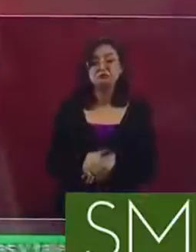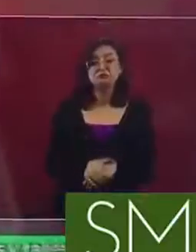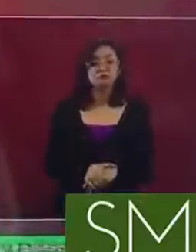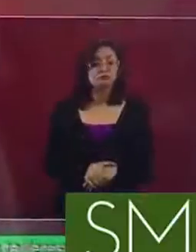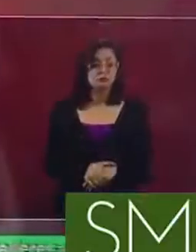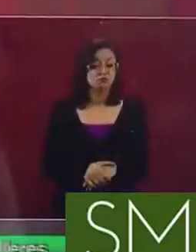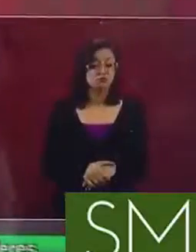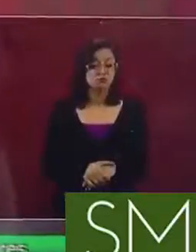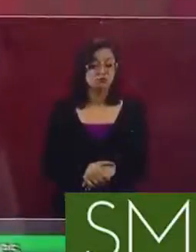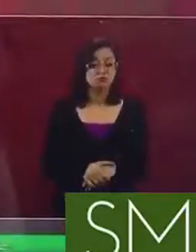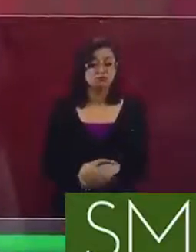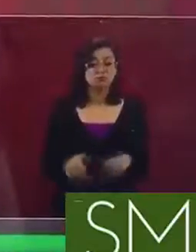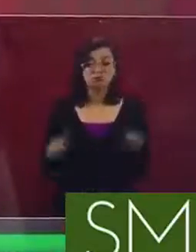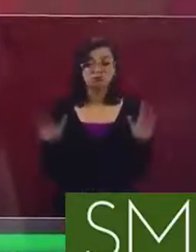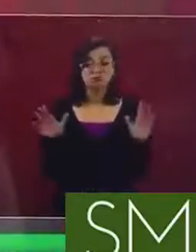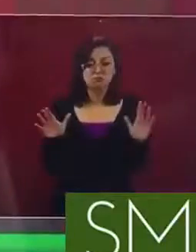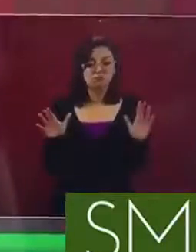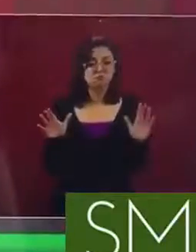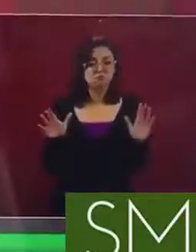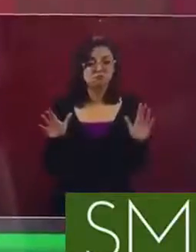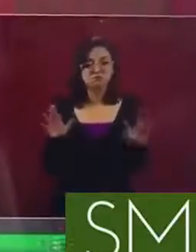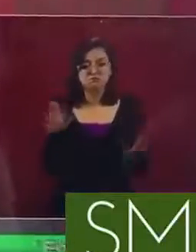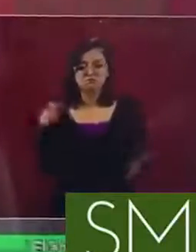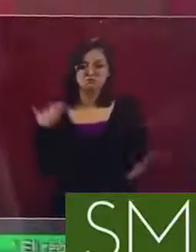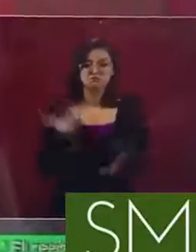habrá controversia.